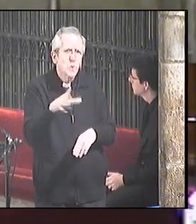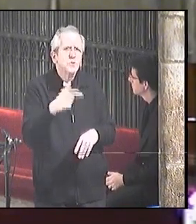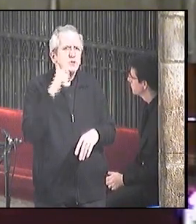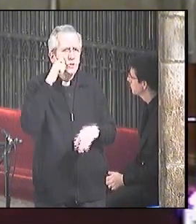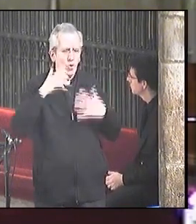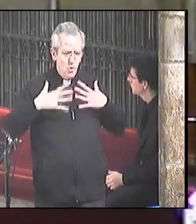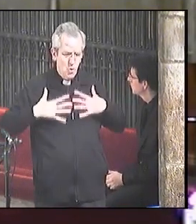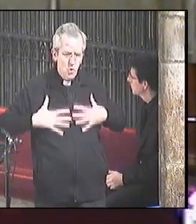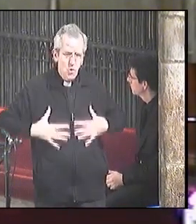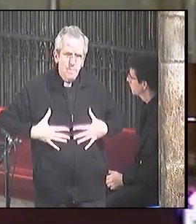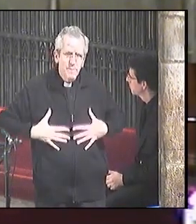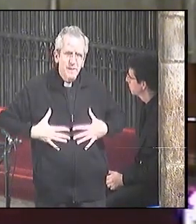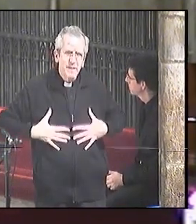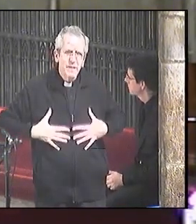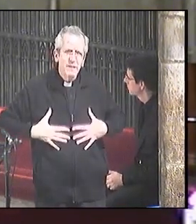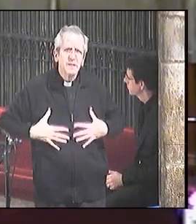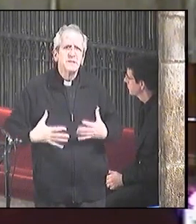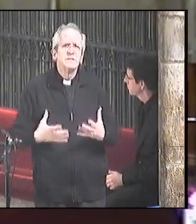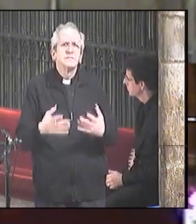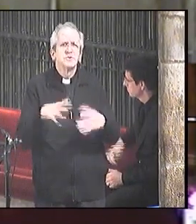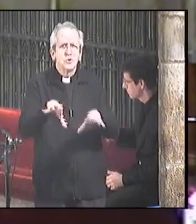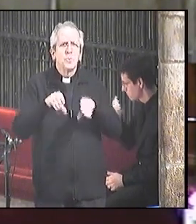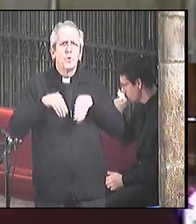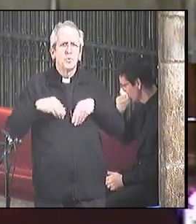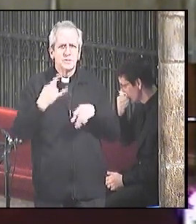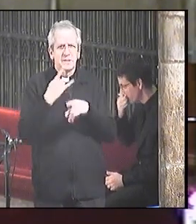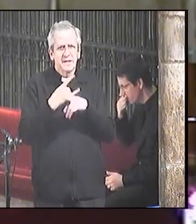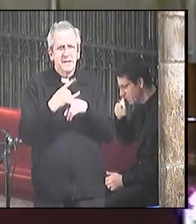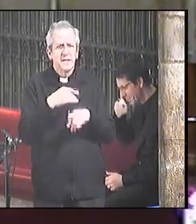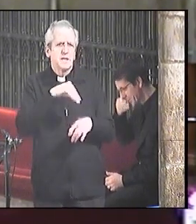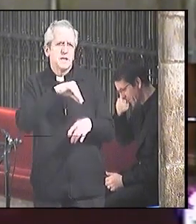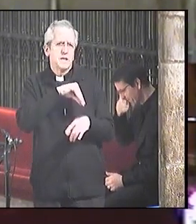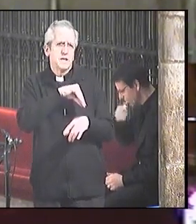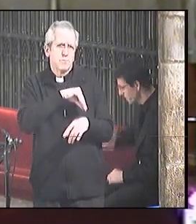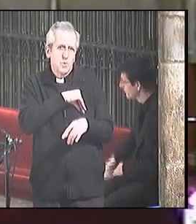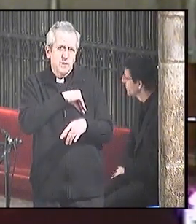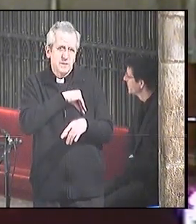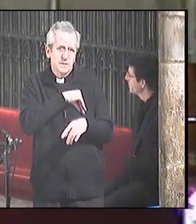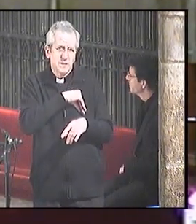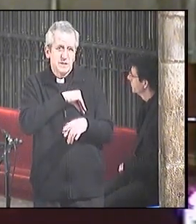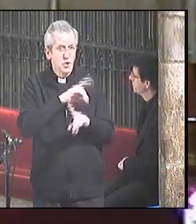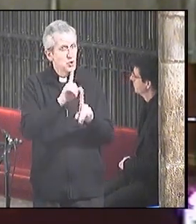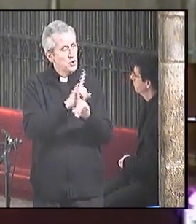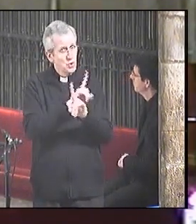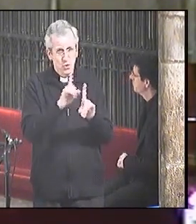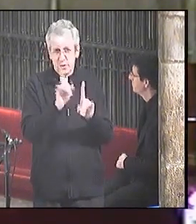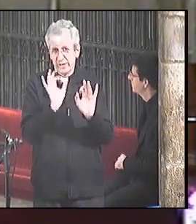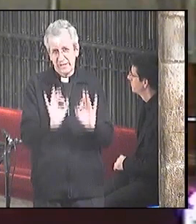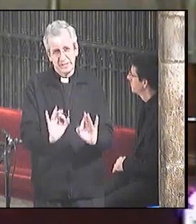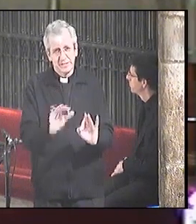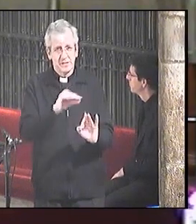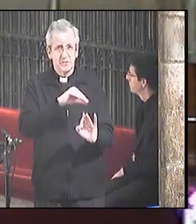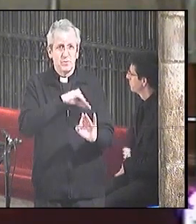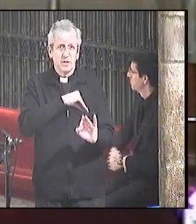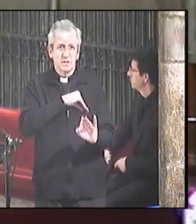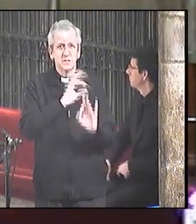carne y puede por tanto afirmar, y muerte no es morir si yo estoy